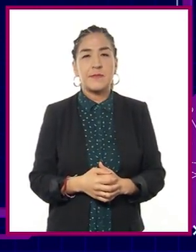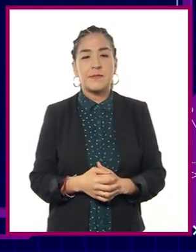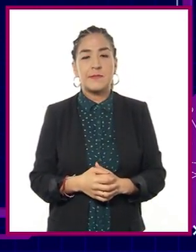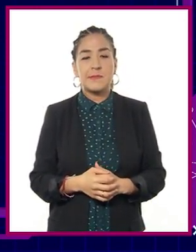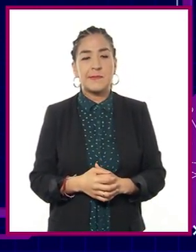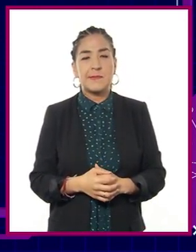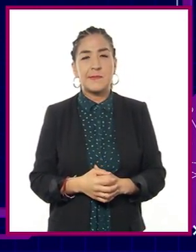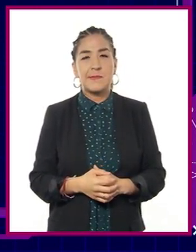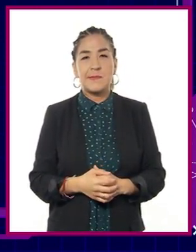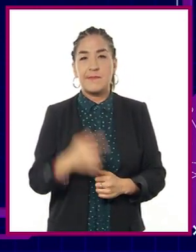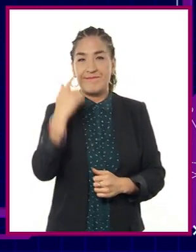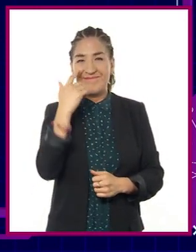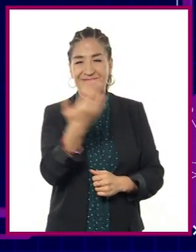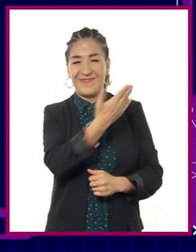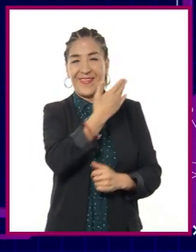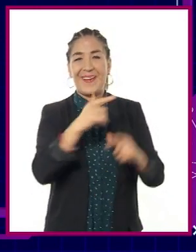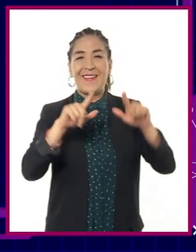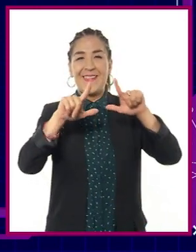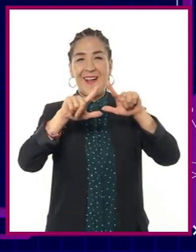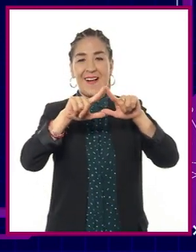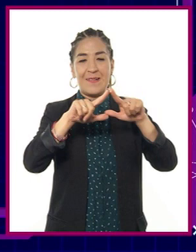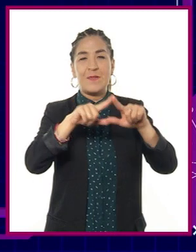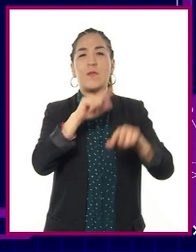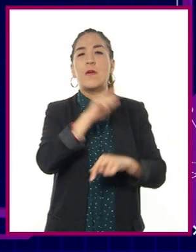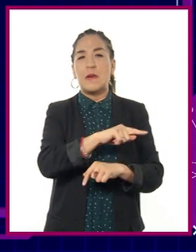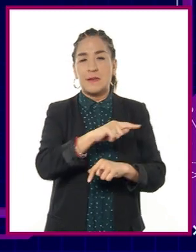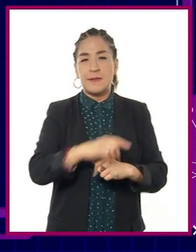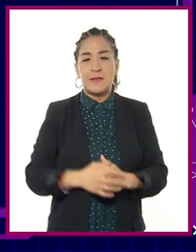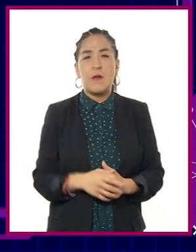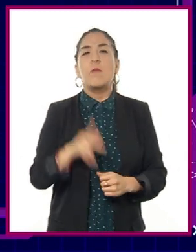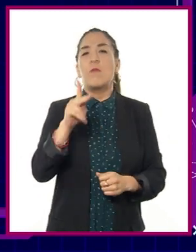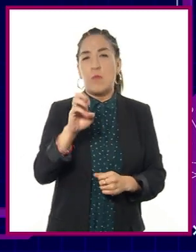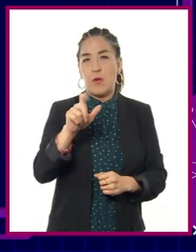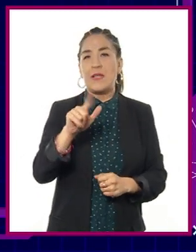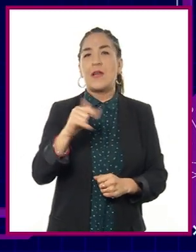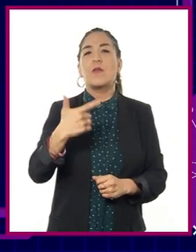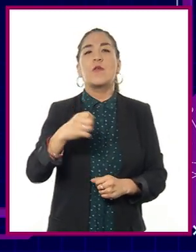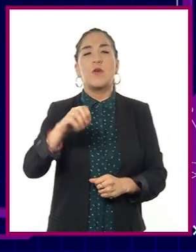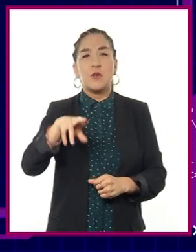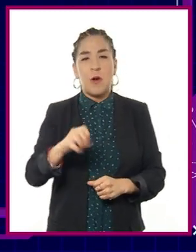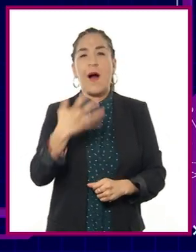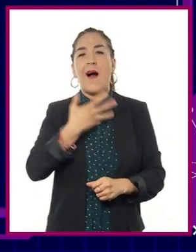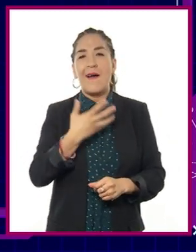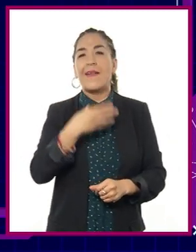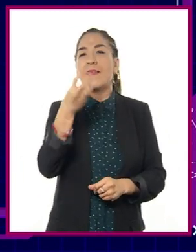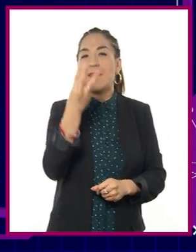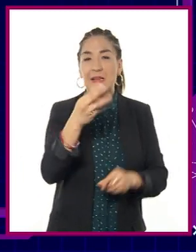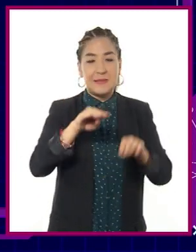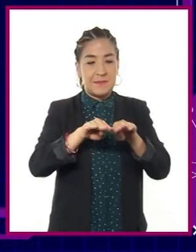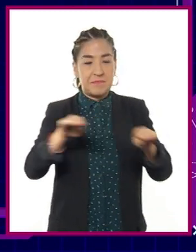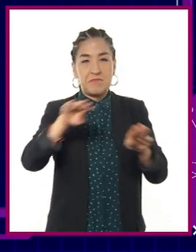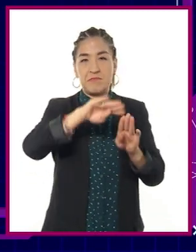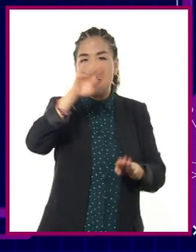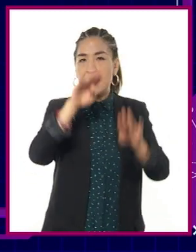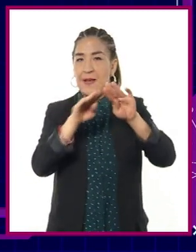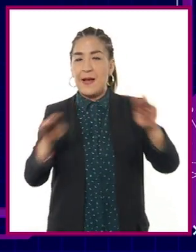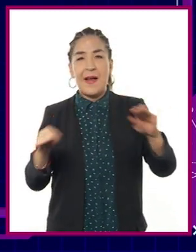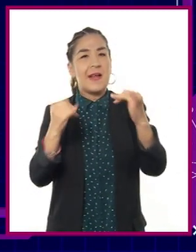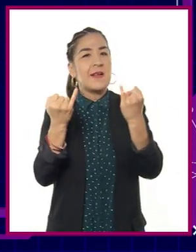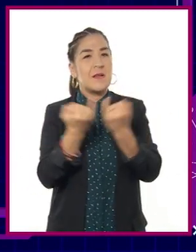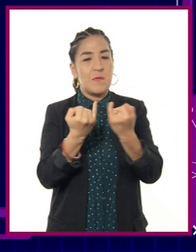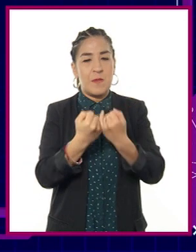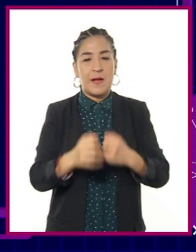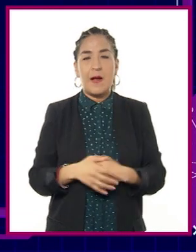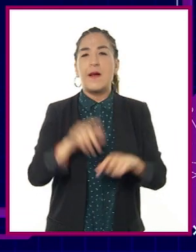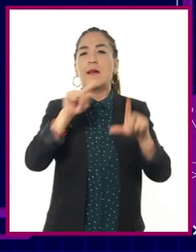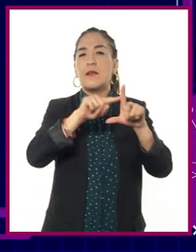el triángulo equilátero es un polígono regular porque tiene 3 lados iguales y 3